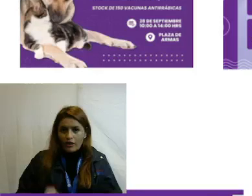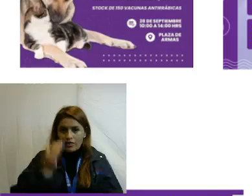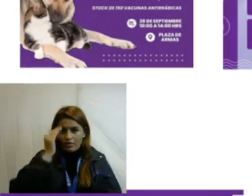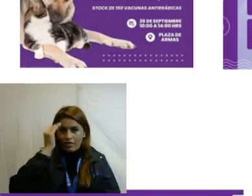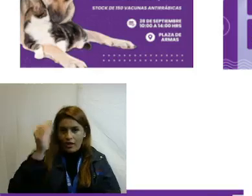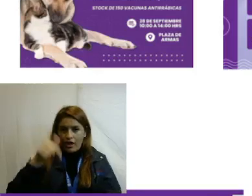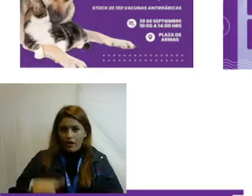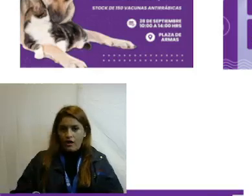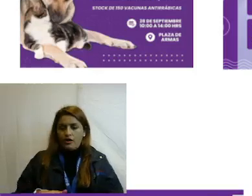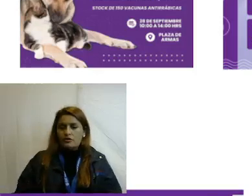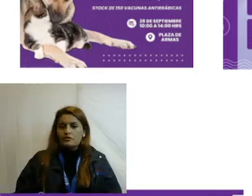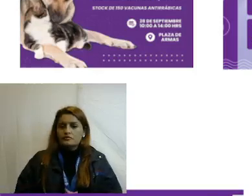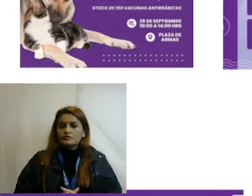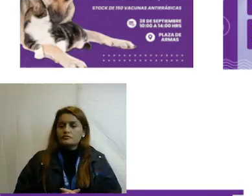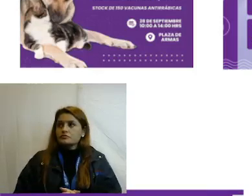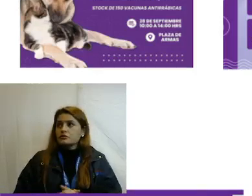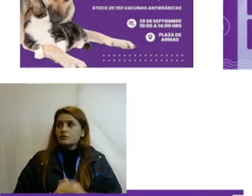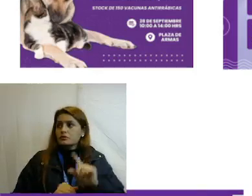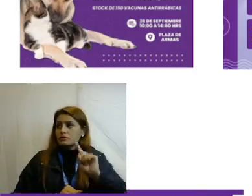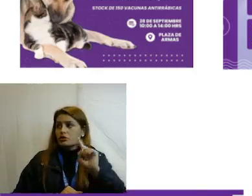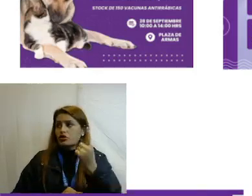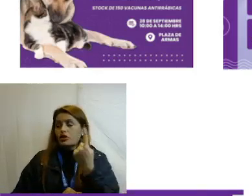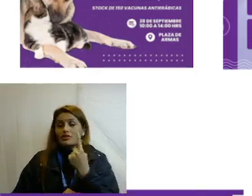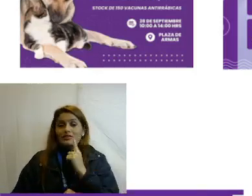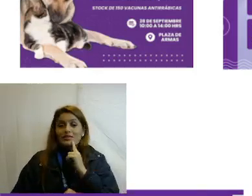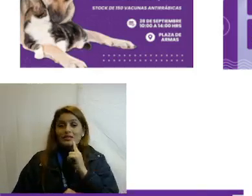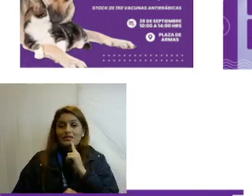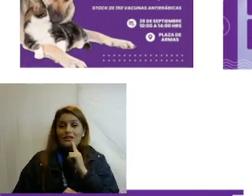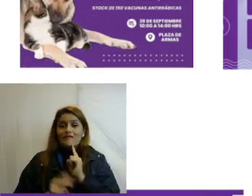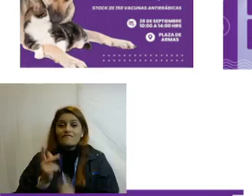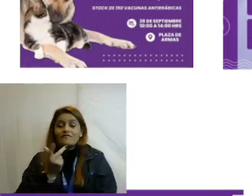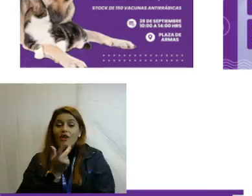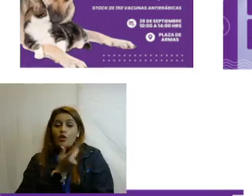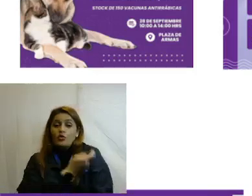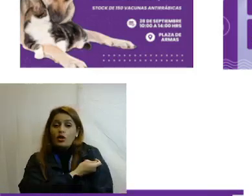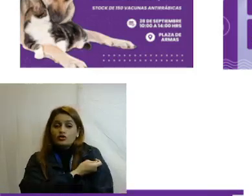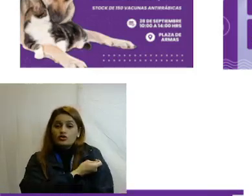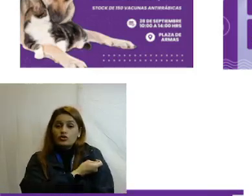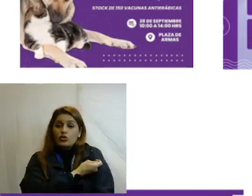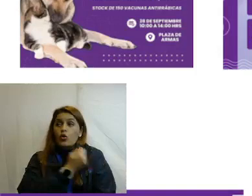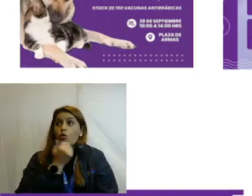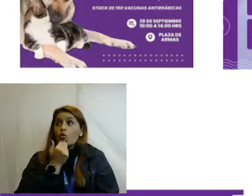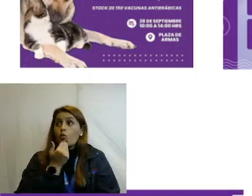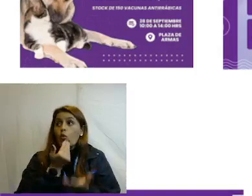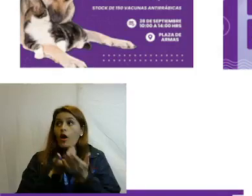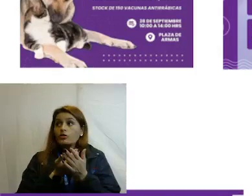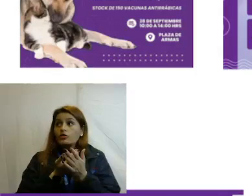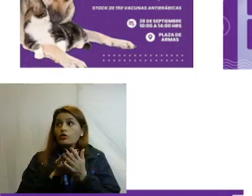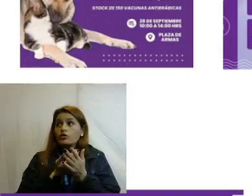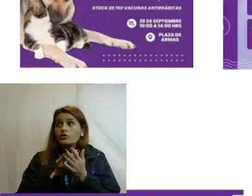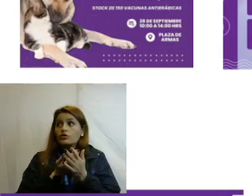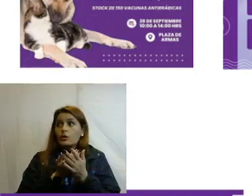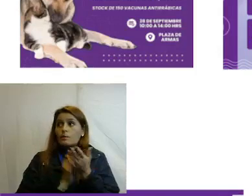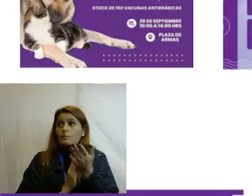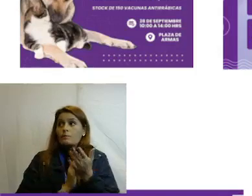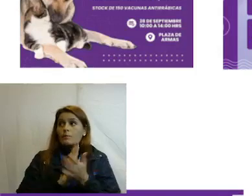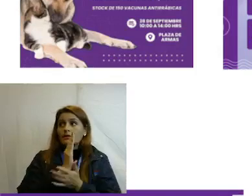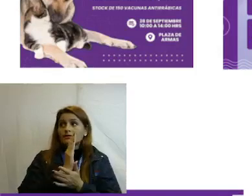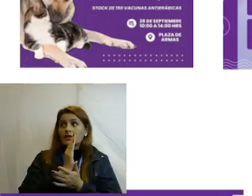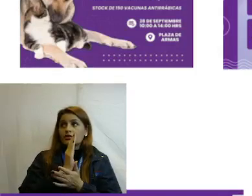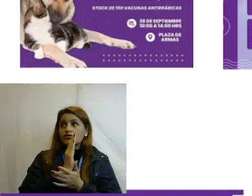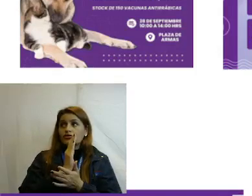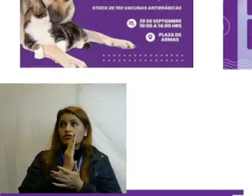Veterinario. En primera instancia tenemos campañas de vacunación. Estas se hacen en meses específicos, empezando con la